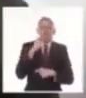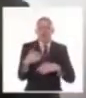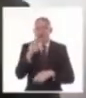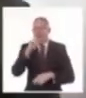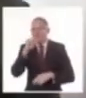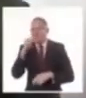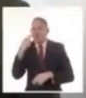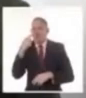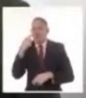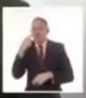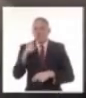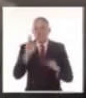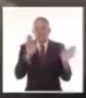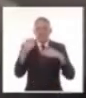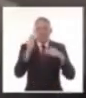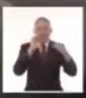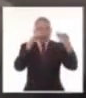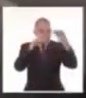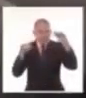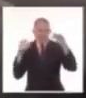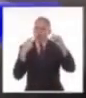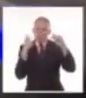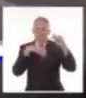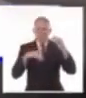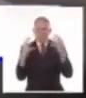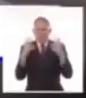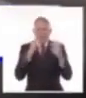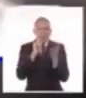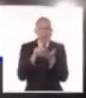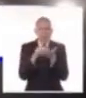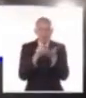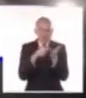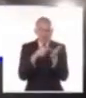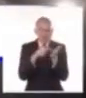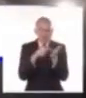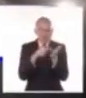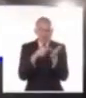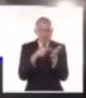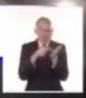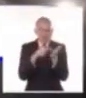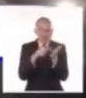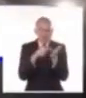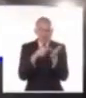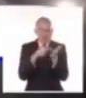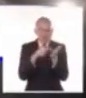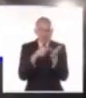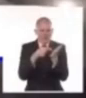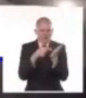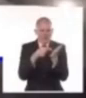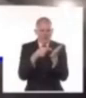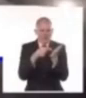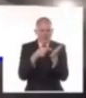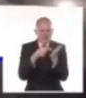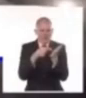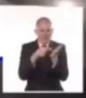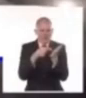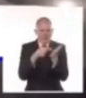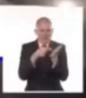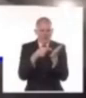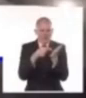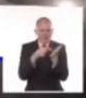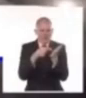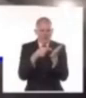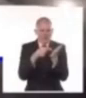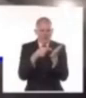la cámara que no existía en este momento. Bueno, inicialmente por la información que habíamos... Oye, espérate un momentico, no puedo. Tú sabes qué investigación tan